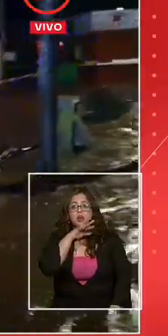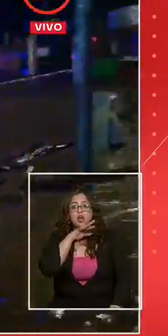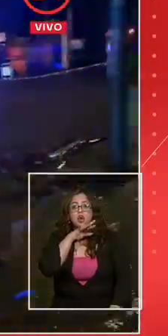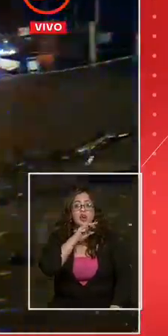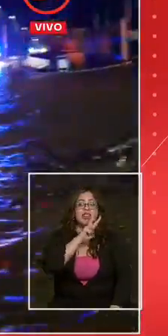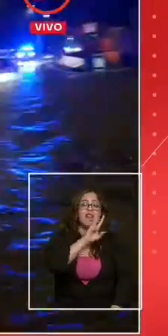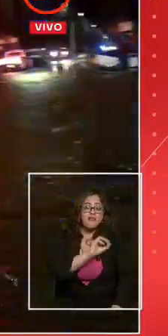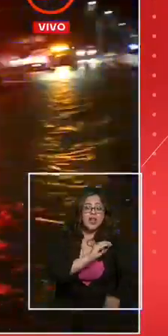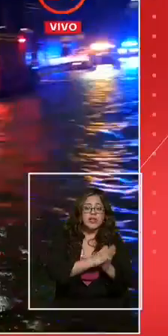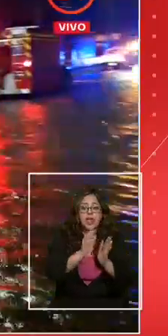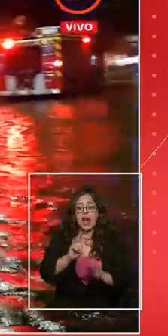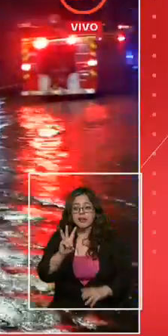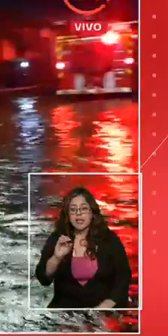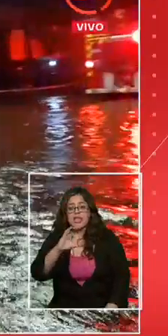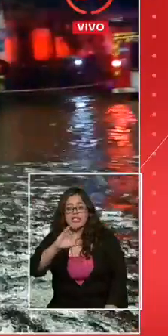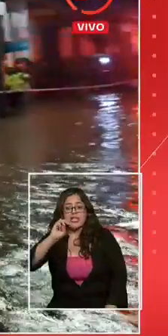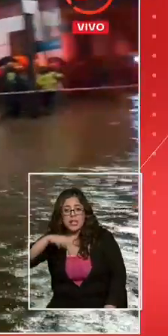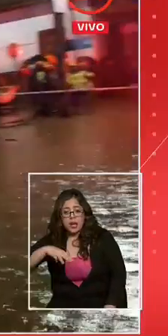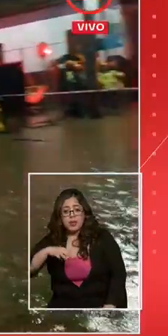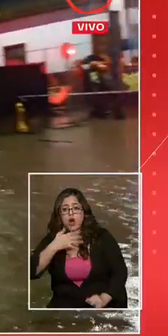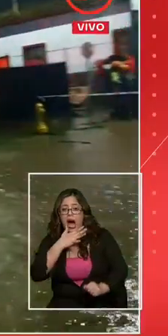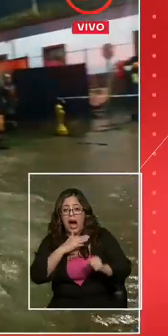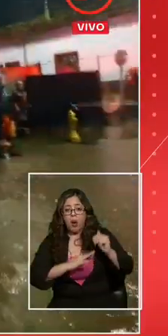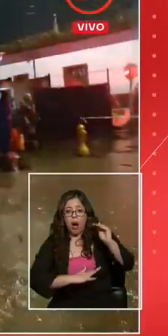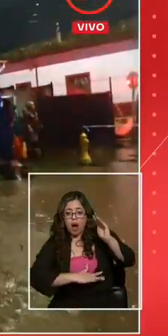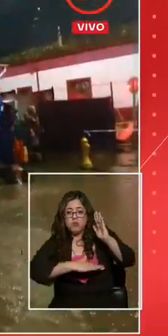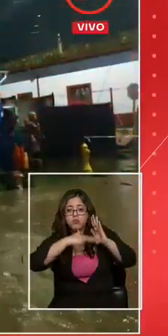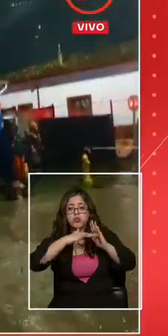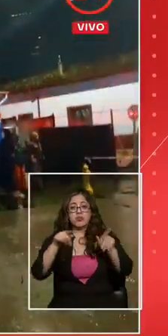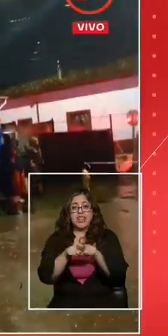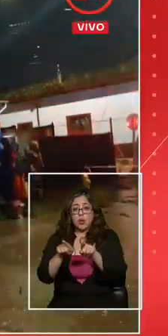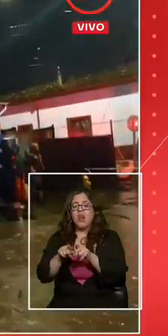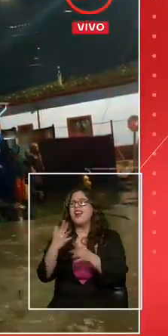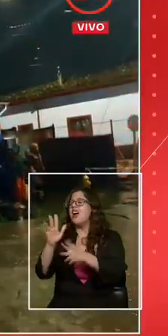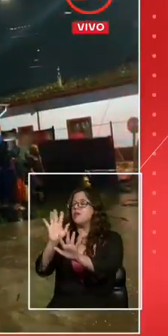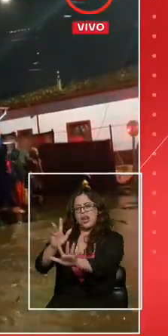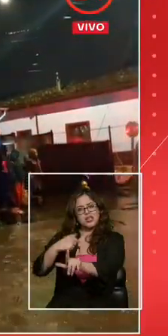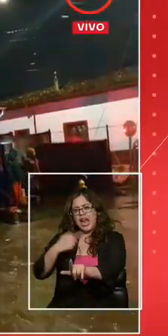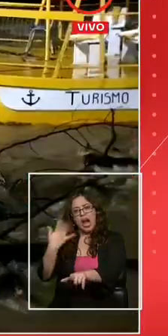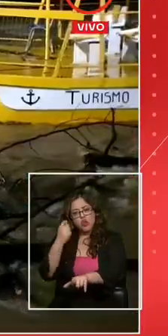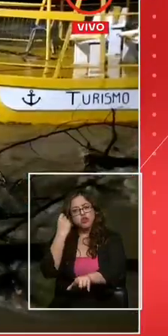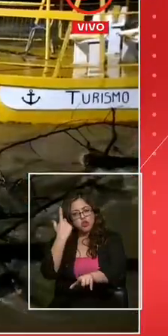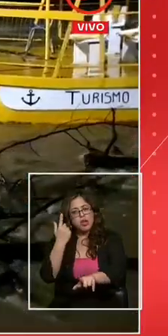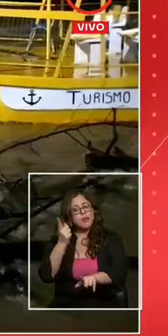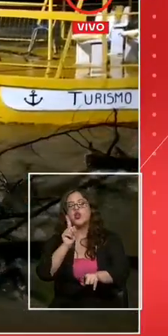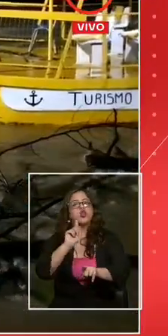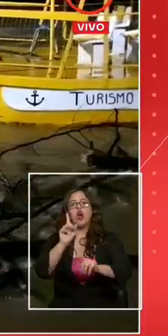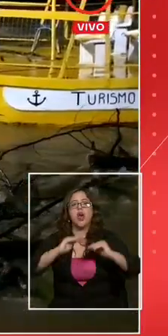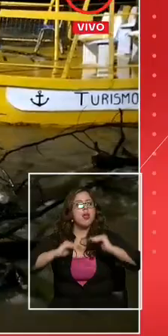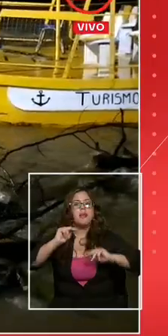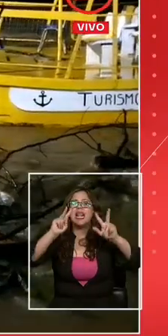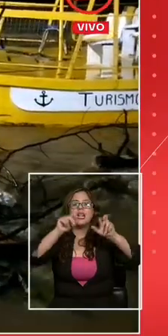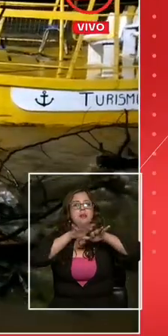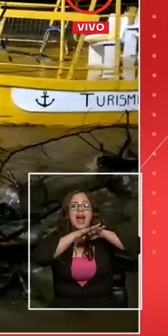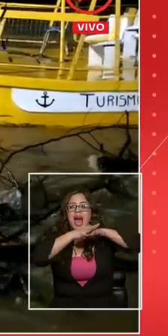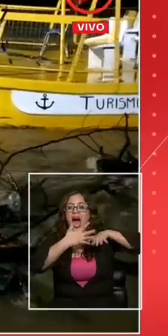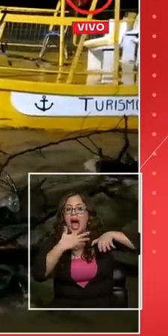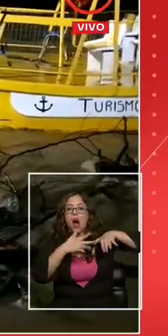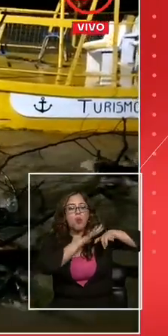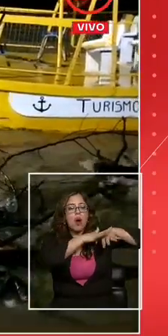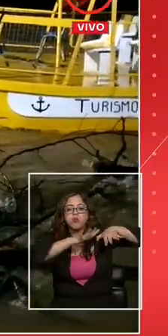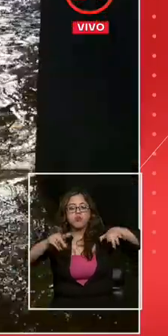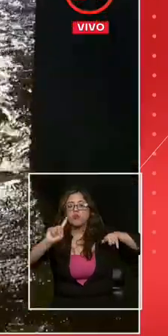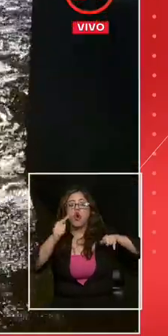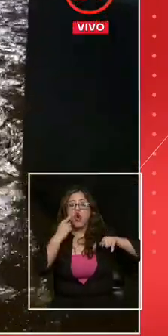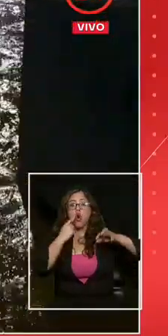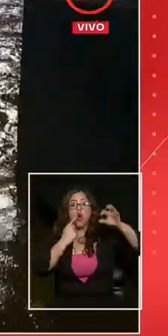a 30 centímetros el agua. Lo sabemos. Igualmente tú vas a... No es de acuerdo el agua, porque tenemos que también contar el agua